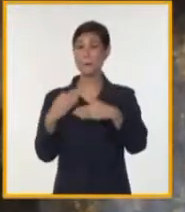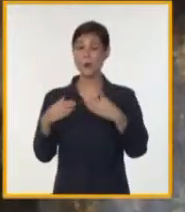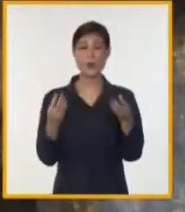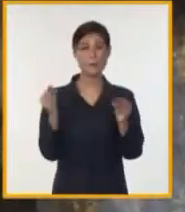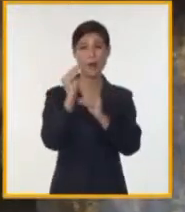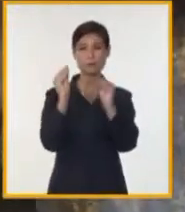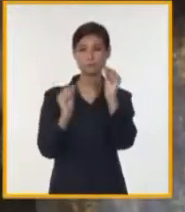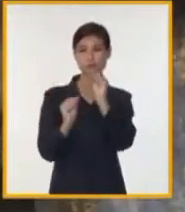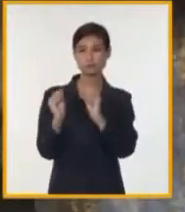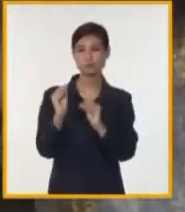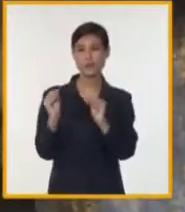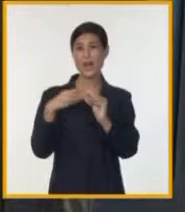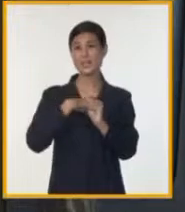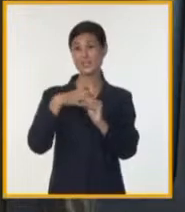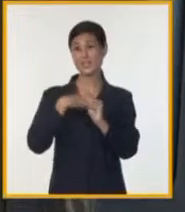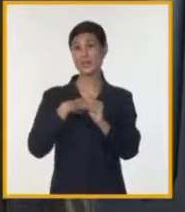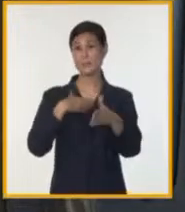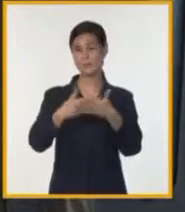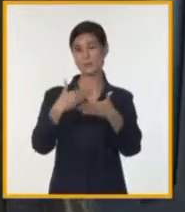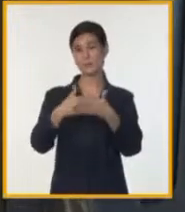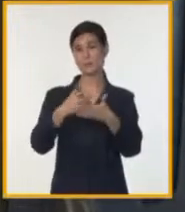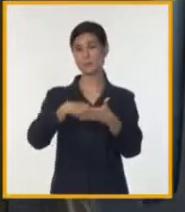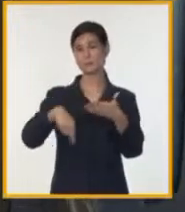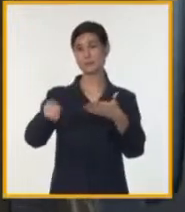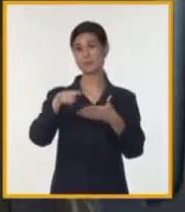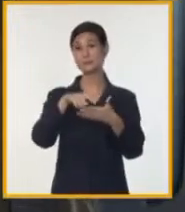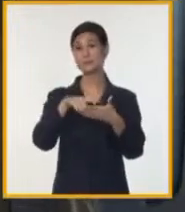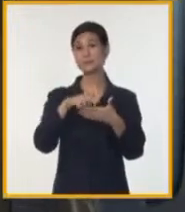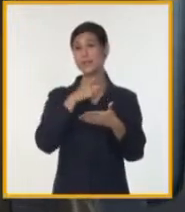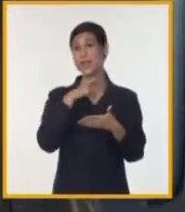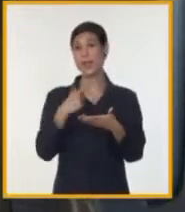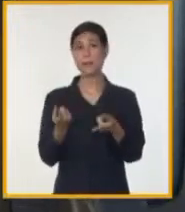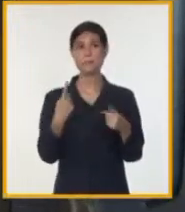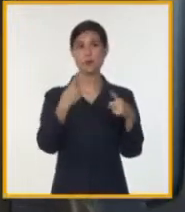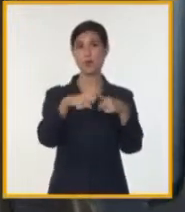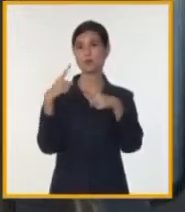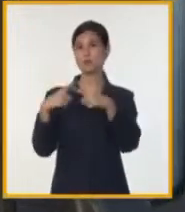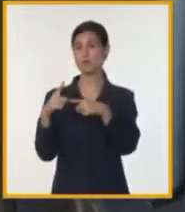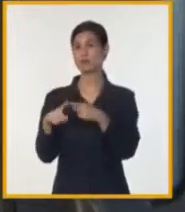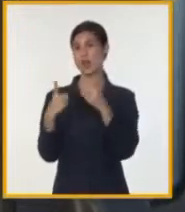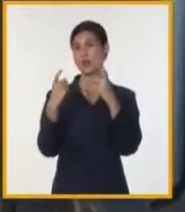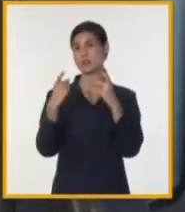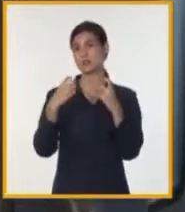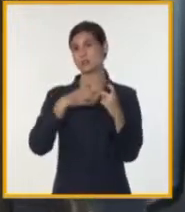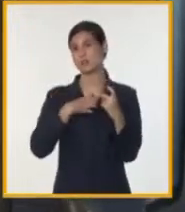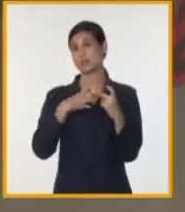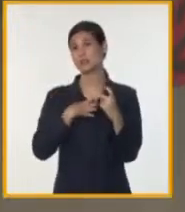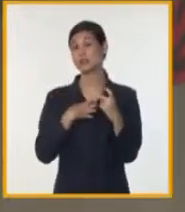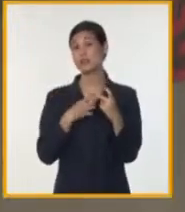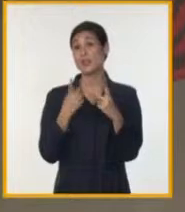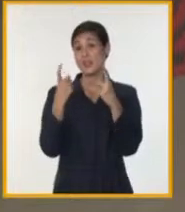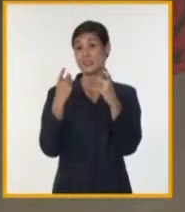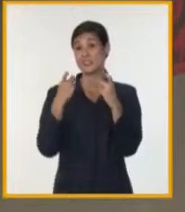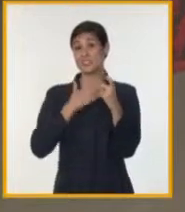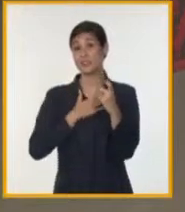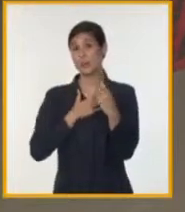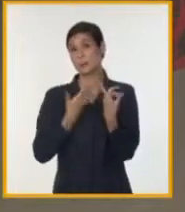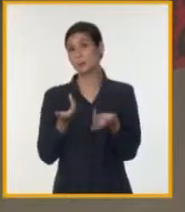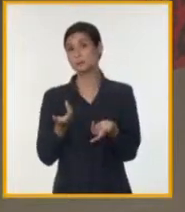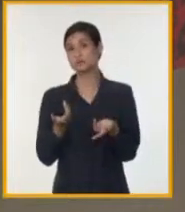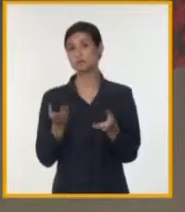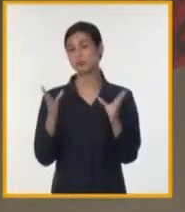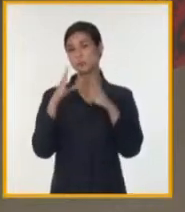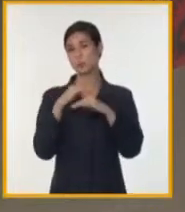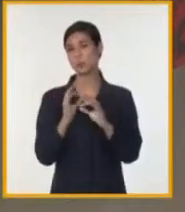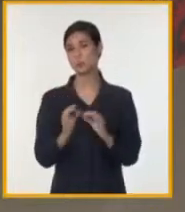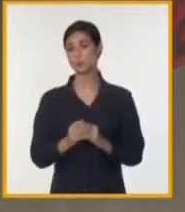que tenemos en la empresa debido al desabastecimiento de partes, piezas y accesorios. Muchas insatisfacciones